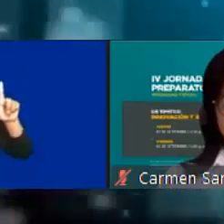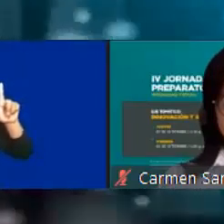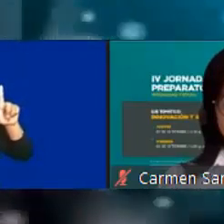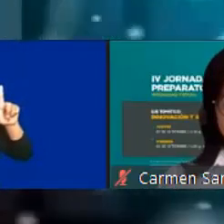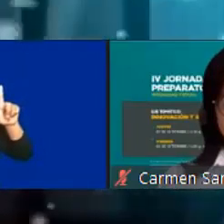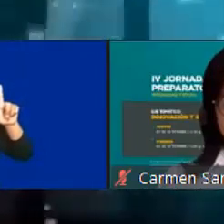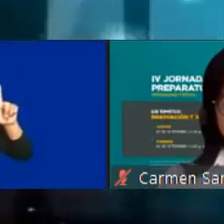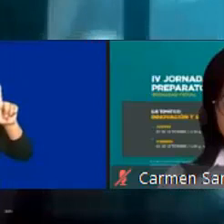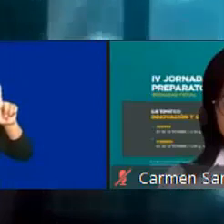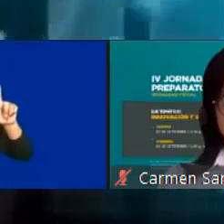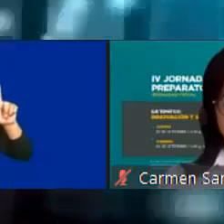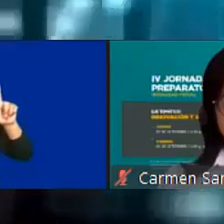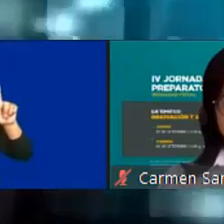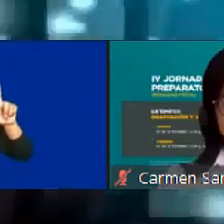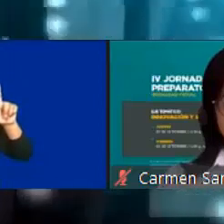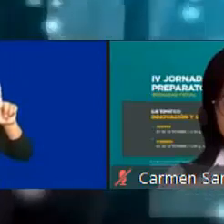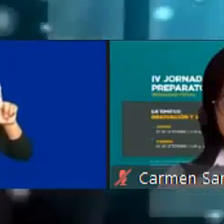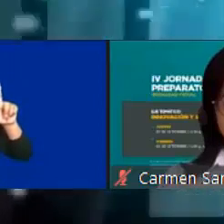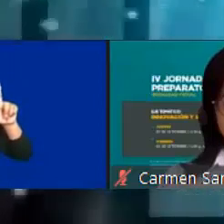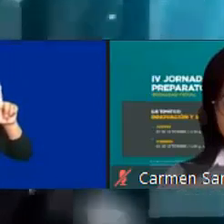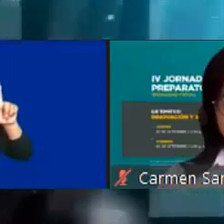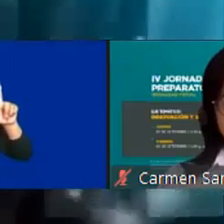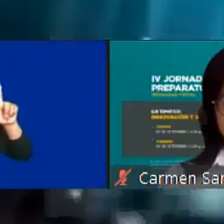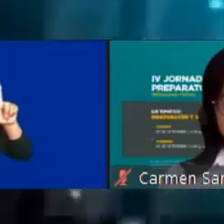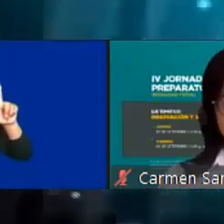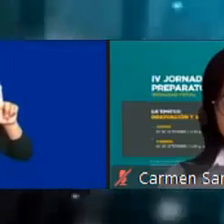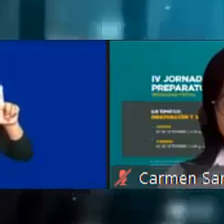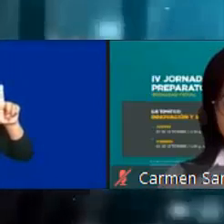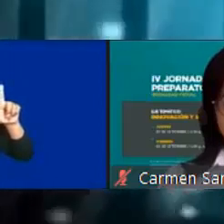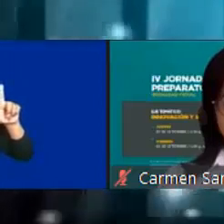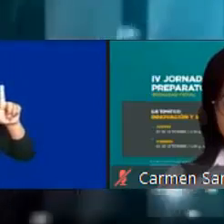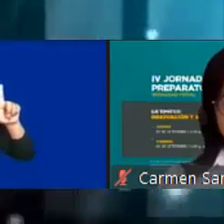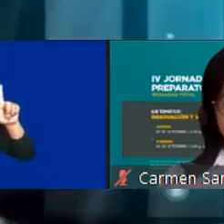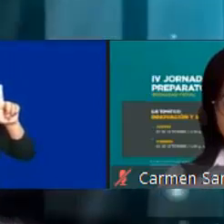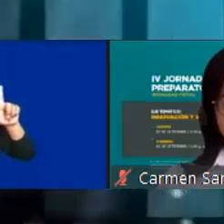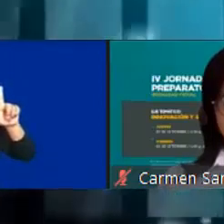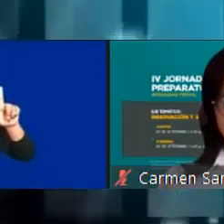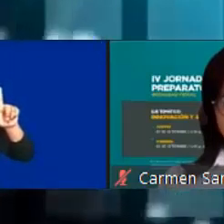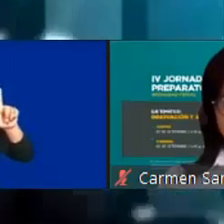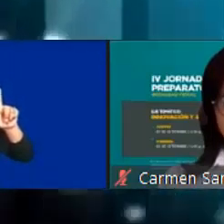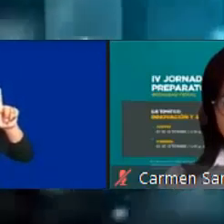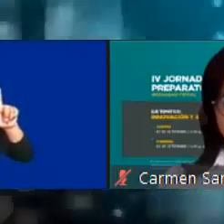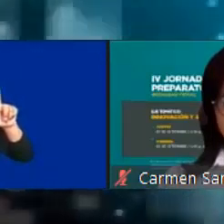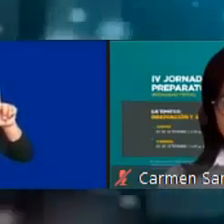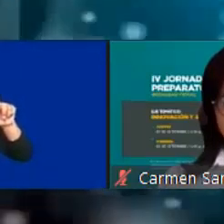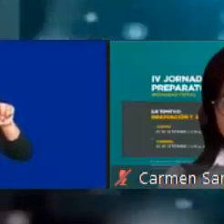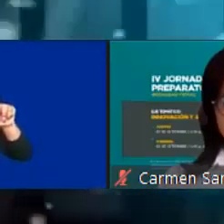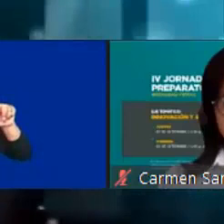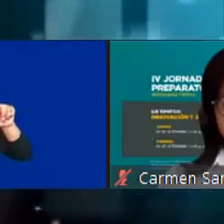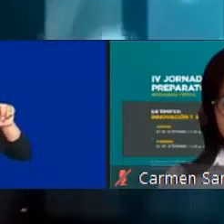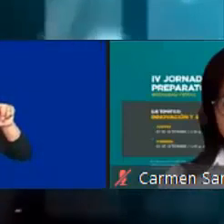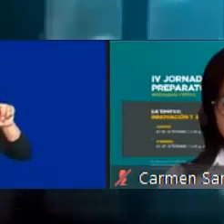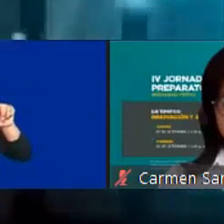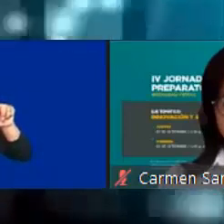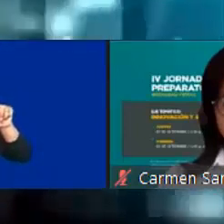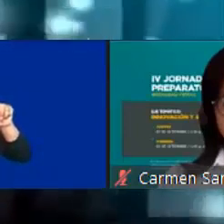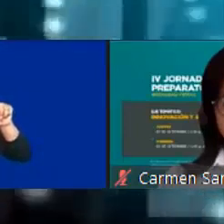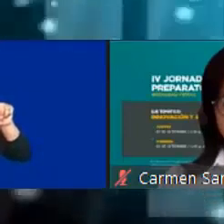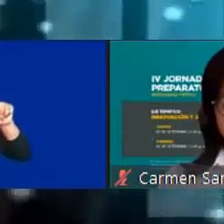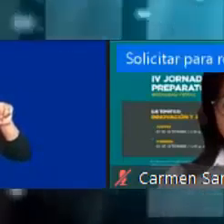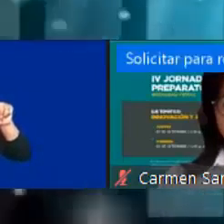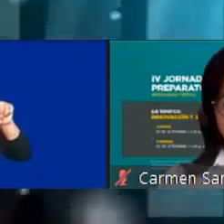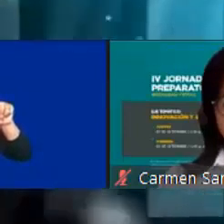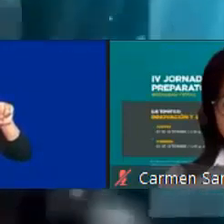el ciudadano ingrese, va a poder visualizar el certificado, seleccionar lo que quiere emitir